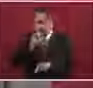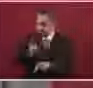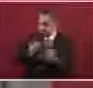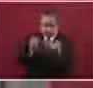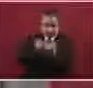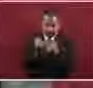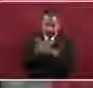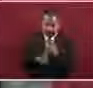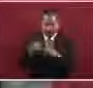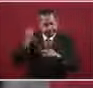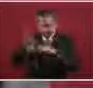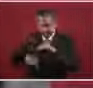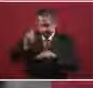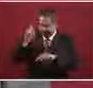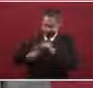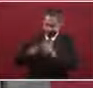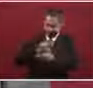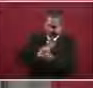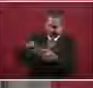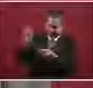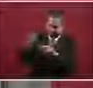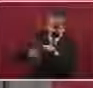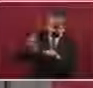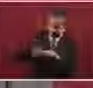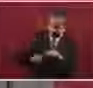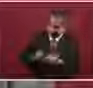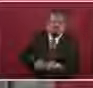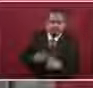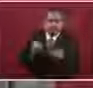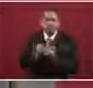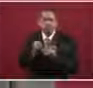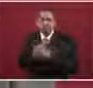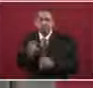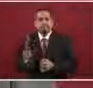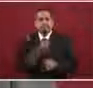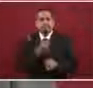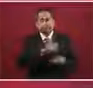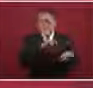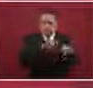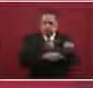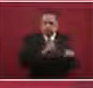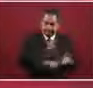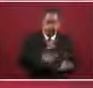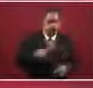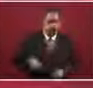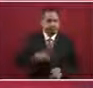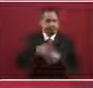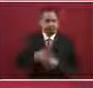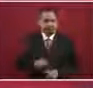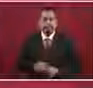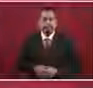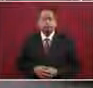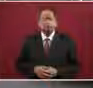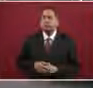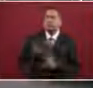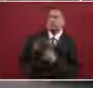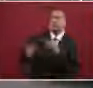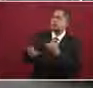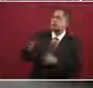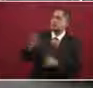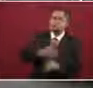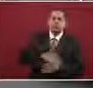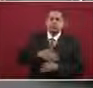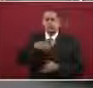que estamos limpiando y vamos a seguir limpiando. Solo por último, presidente, él